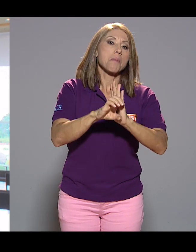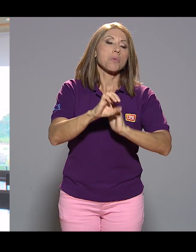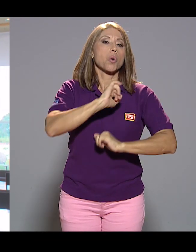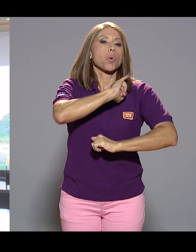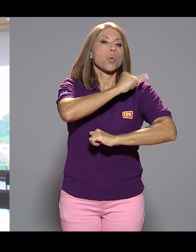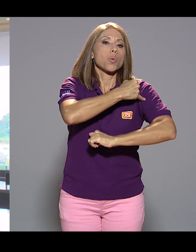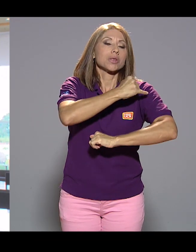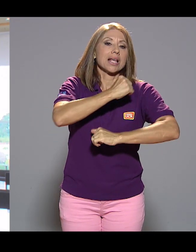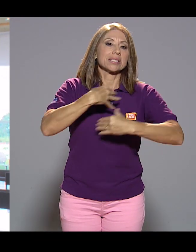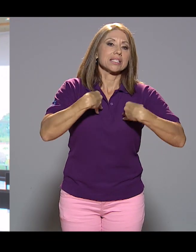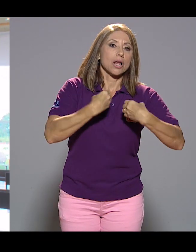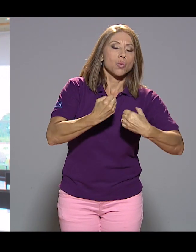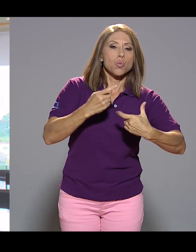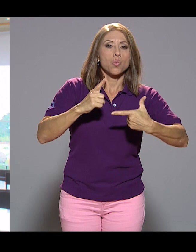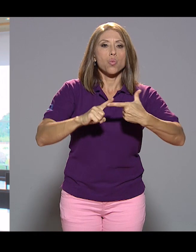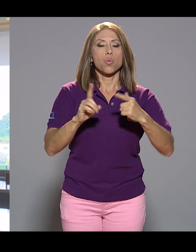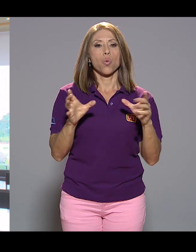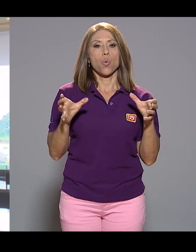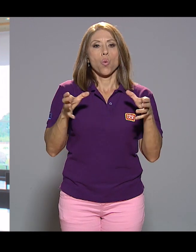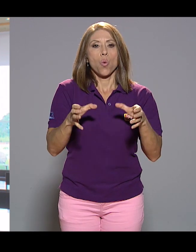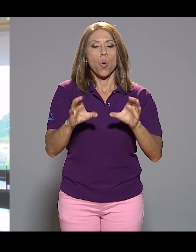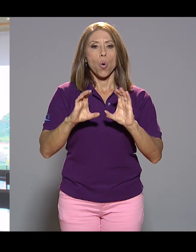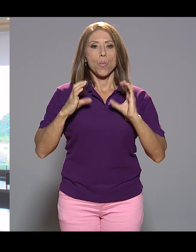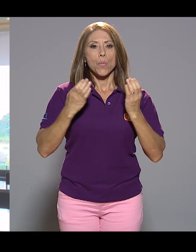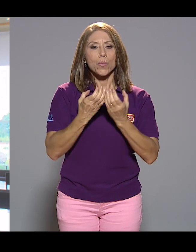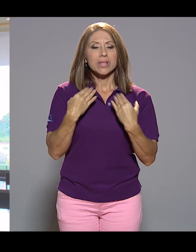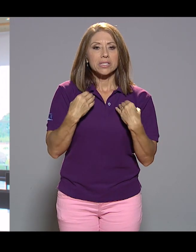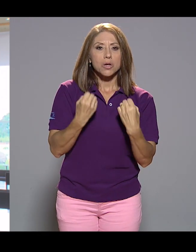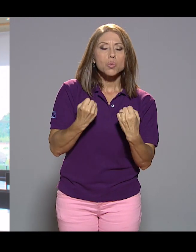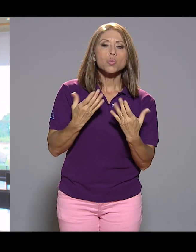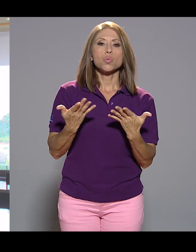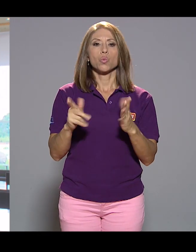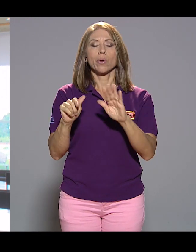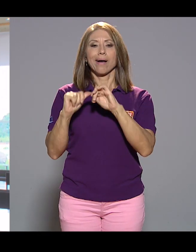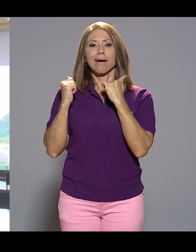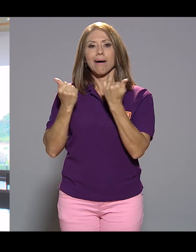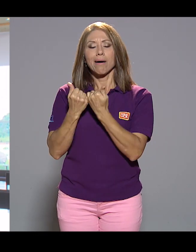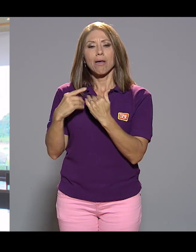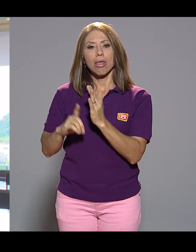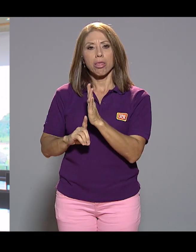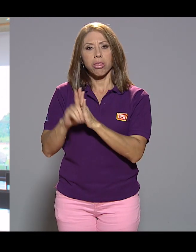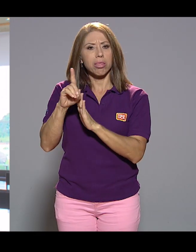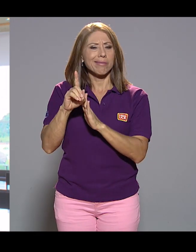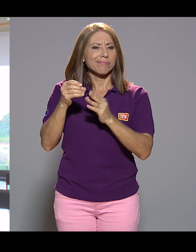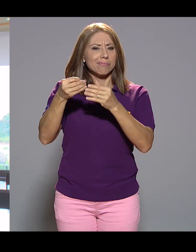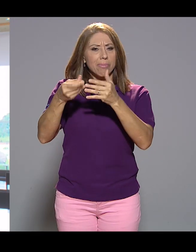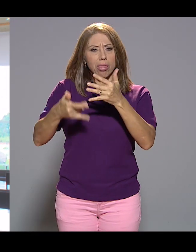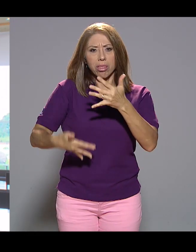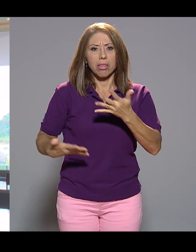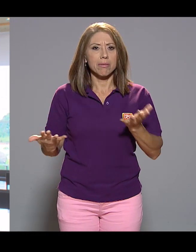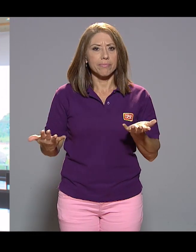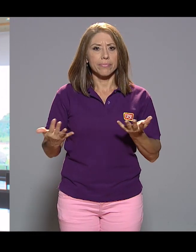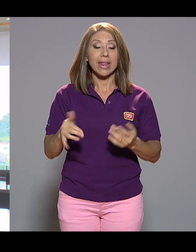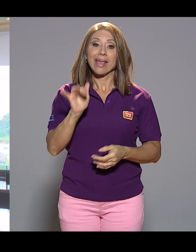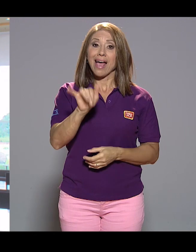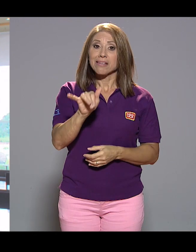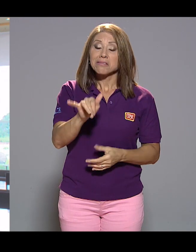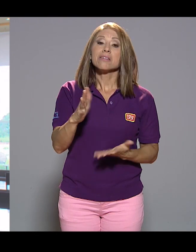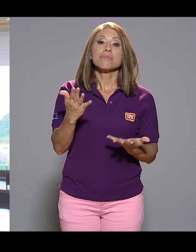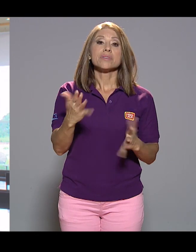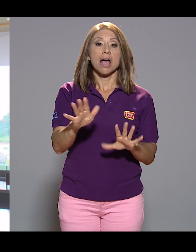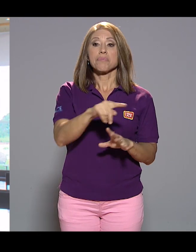no tengan que ver con la discapacidad. Hablo de juntas de salud, hablo de comités de salud, hablo de asociaciones de